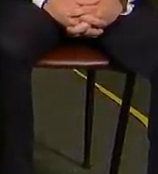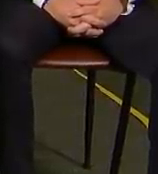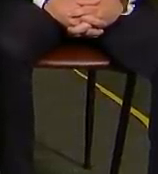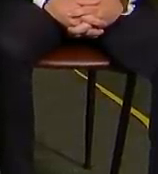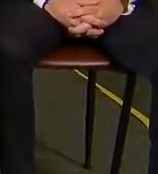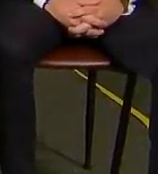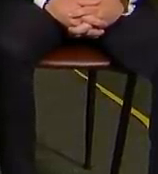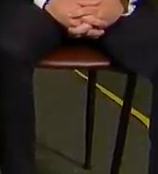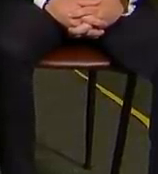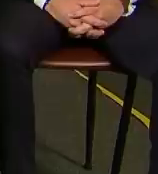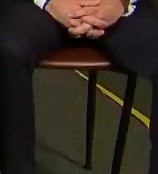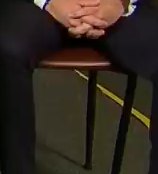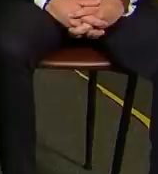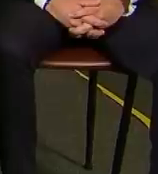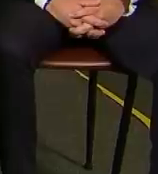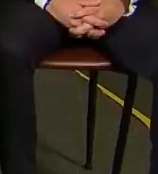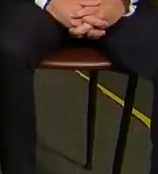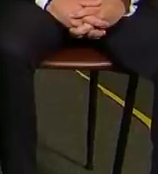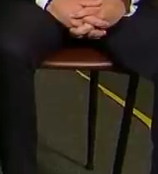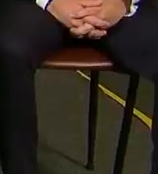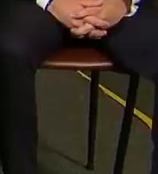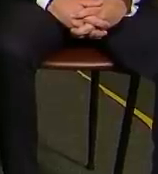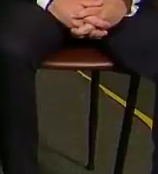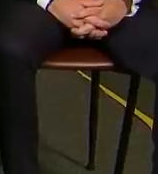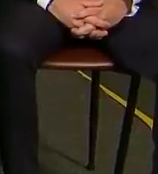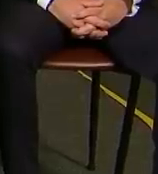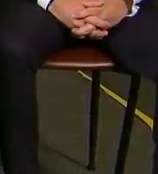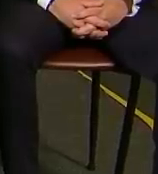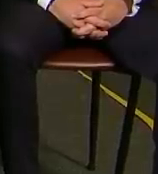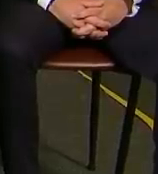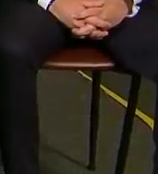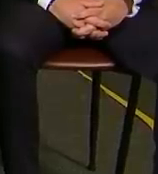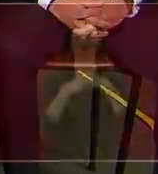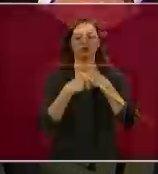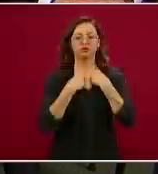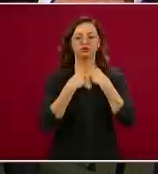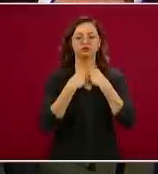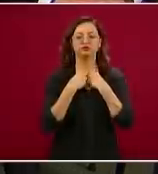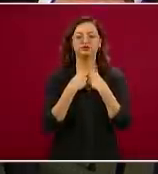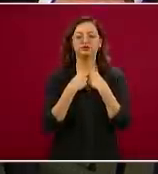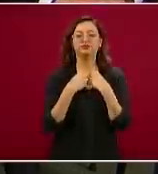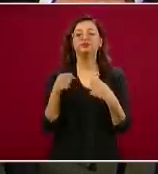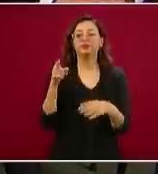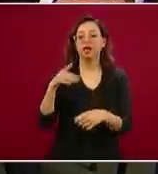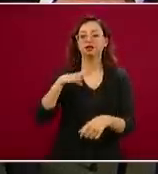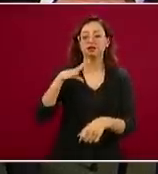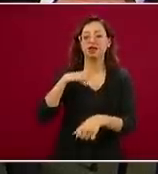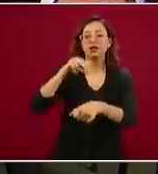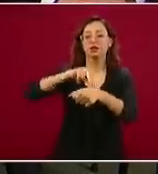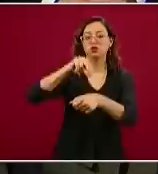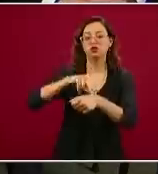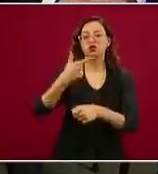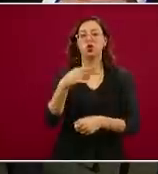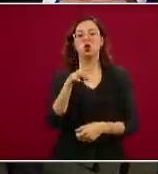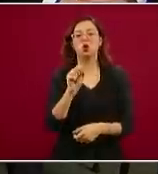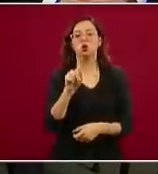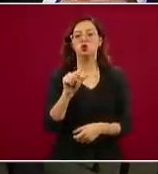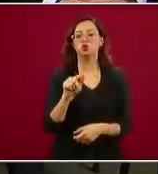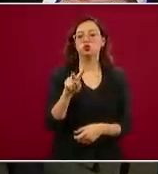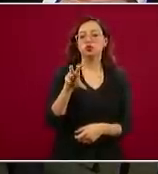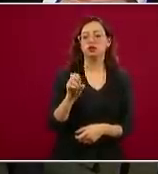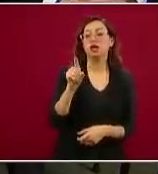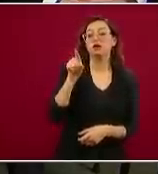coordinador técnico de la respuesta y es también epidemiólogo. Está el doctor Gustavo Reyes Terán, quien es especialista